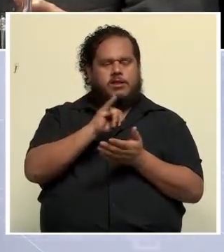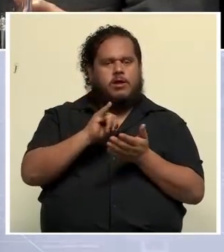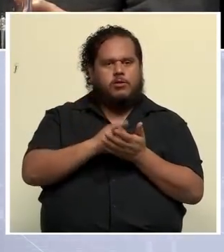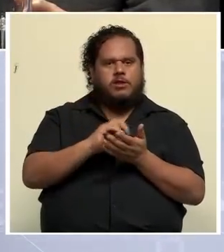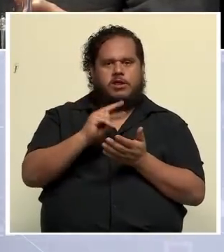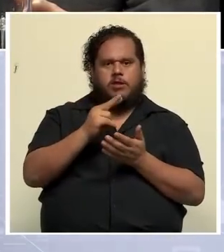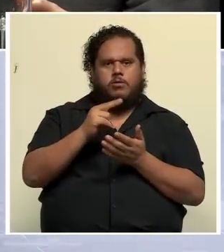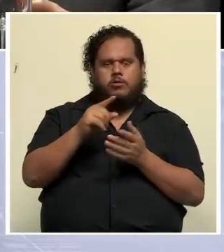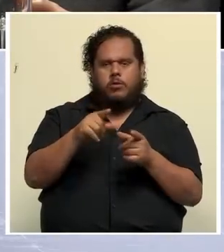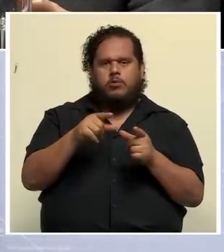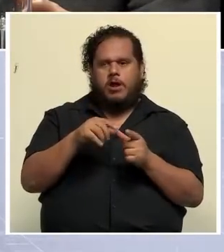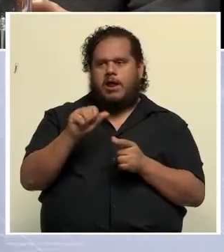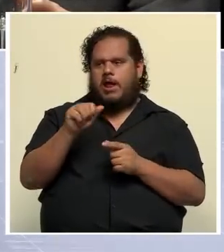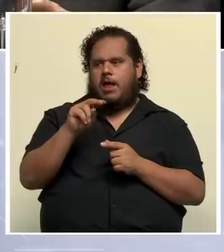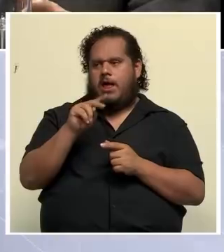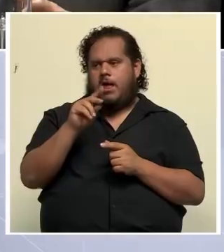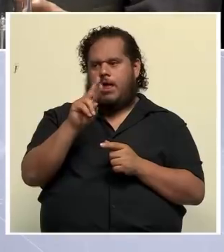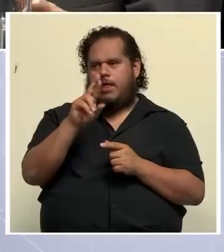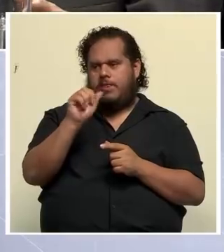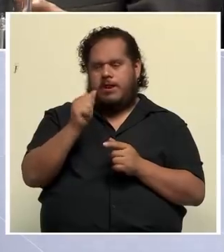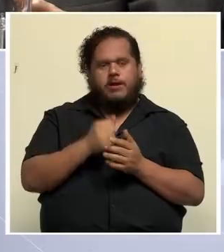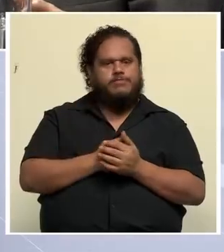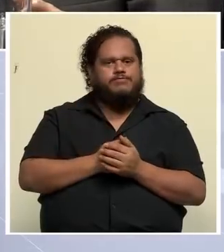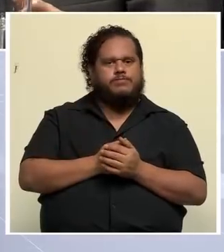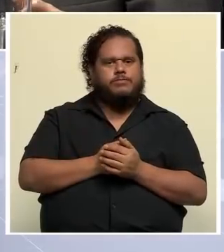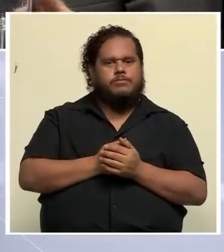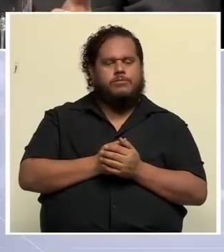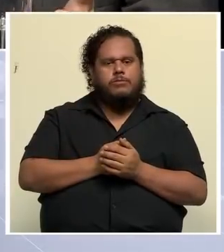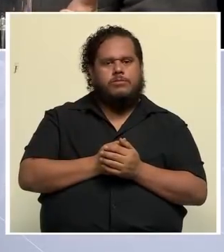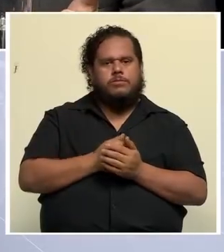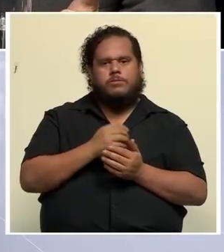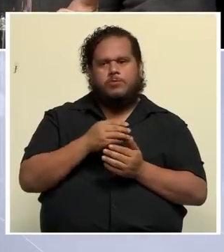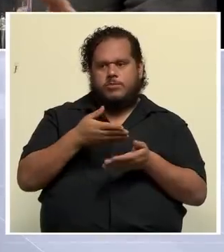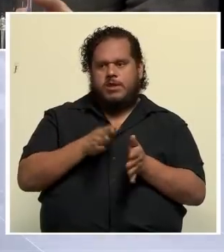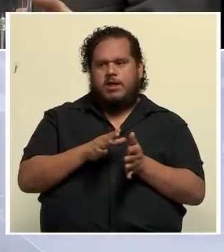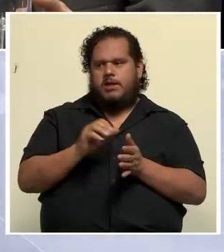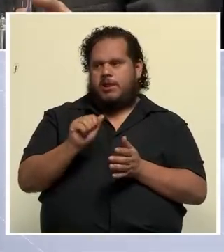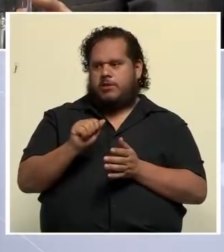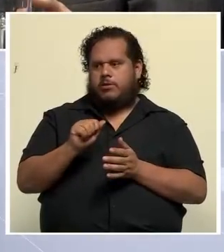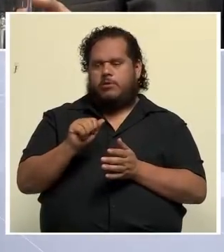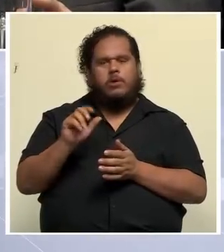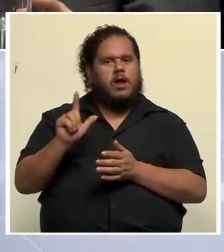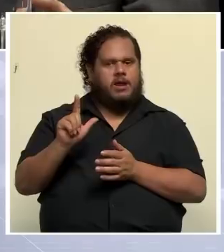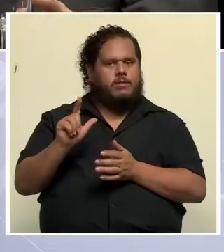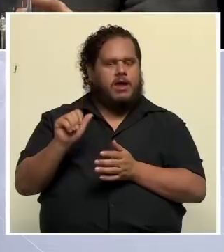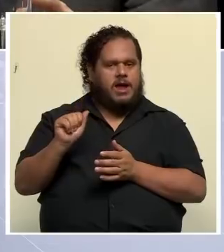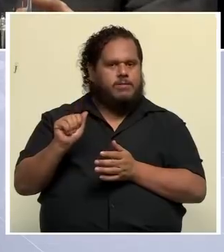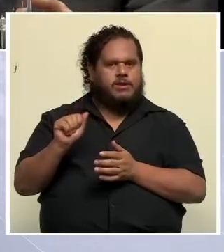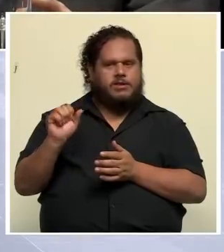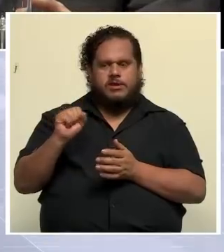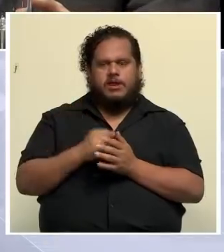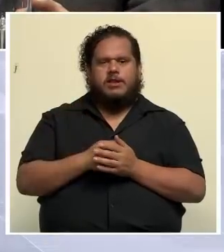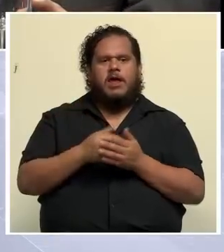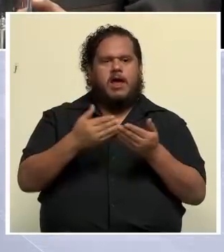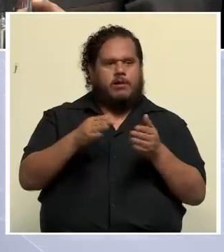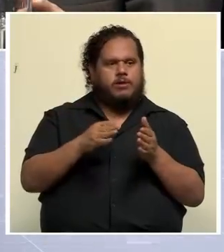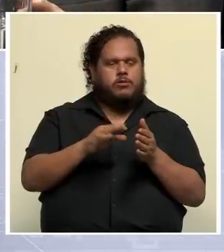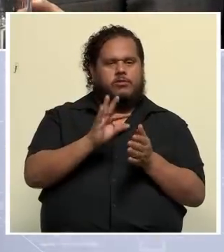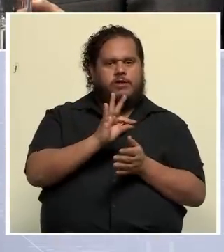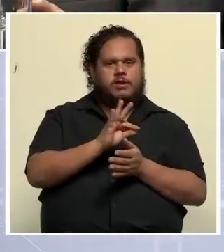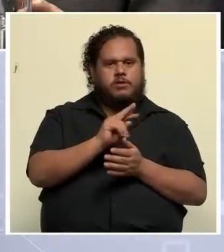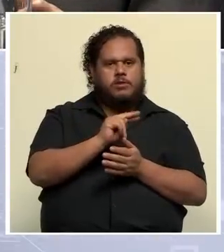a doña Andrea, ¿verdad? Hija de don Antonio Álvarez de Santi, en Punta Arenas abriendo con don